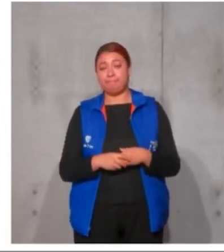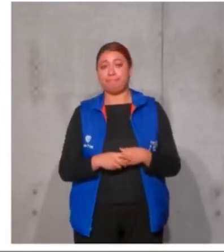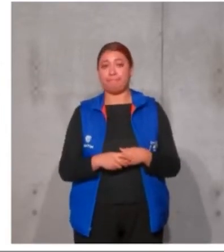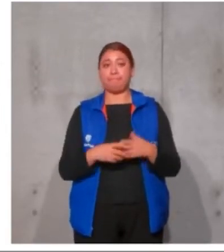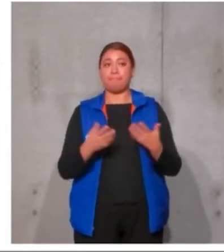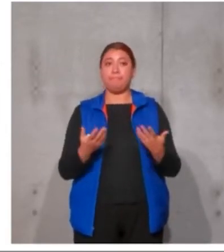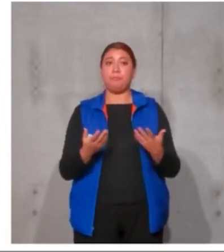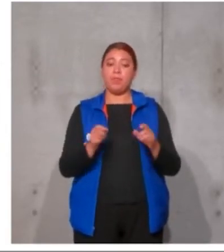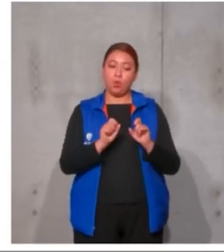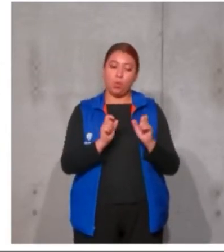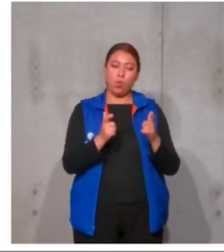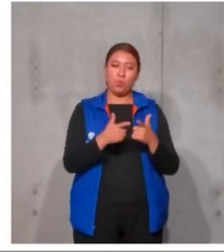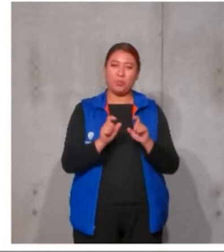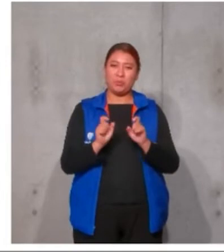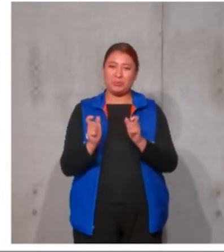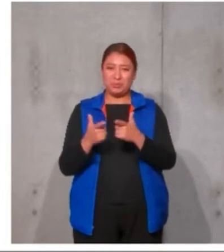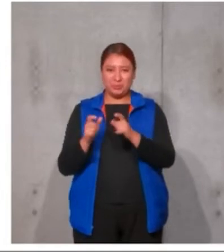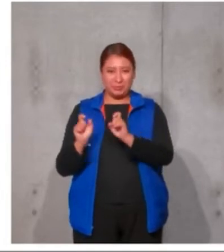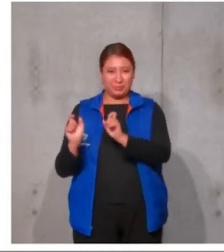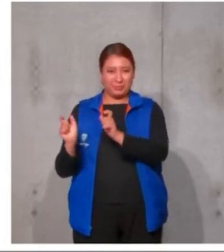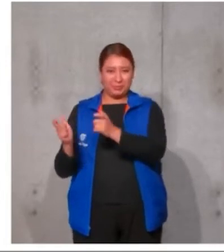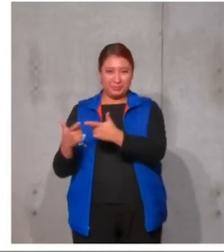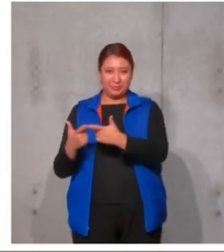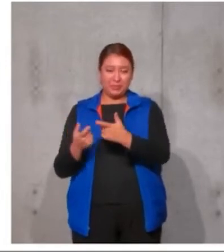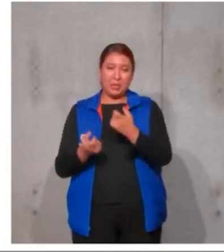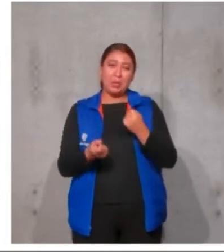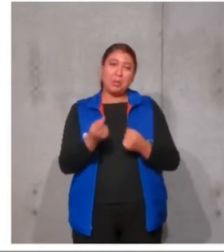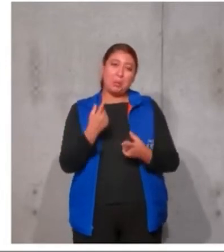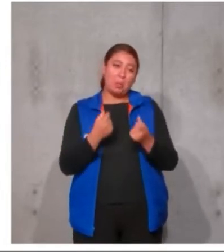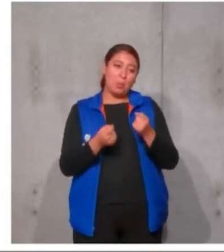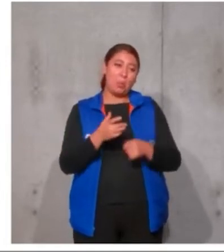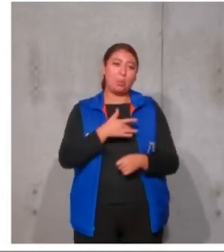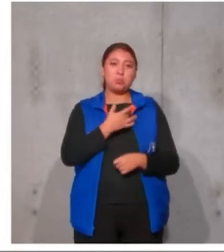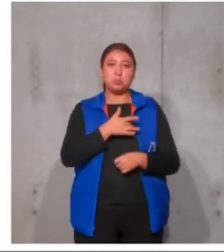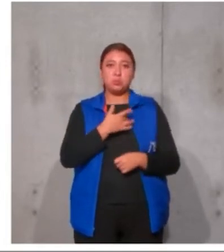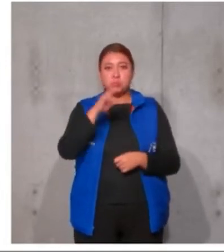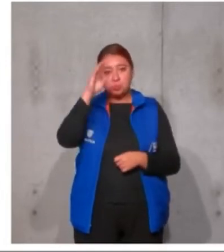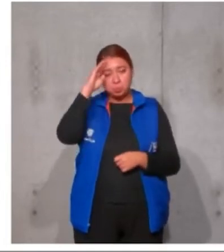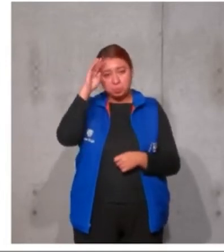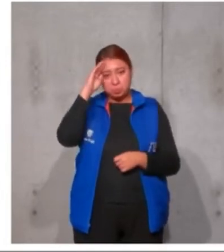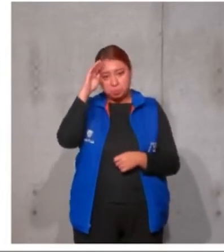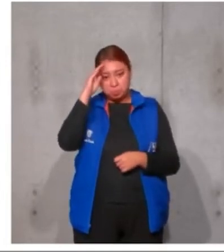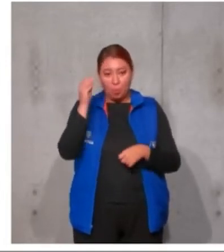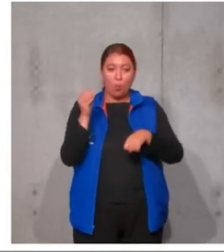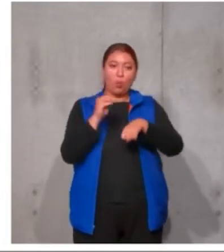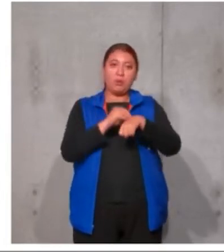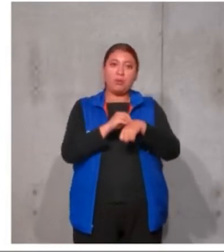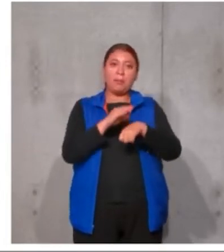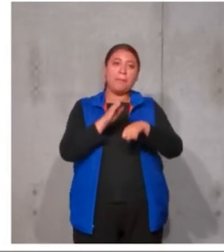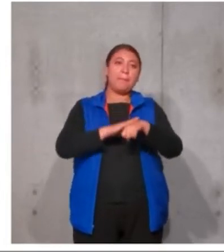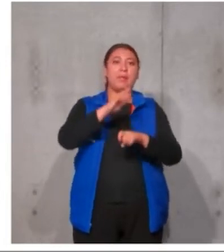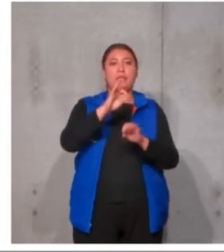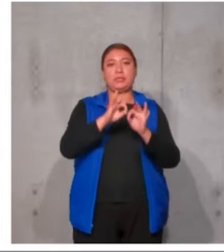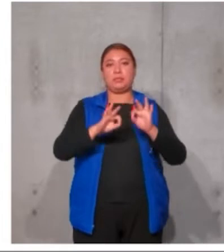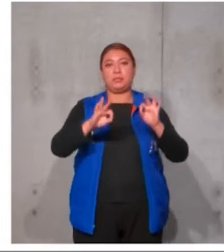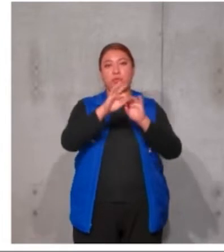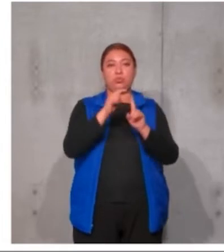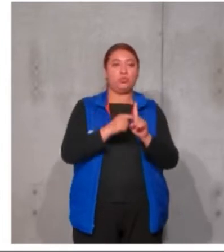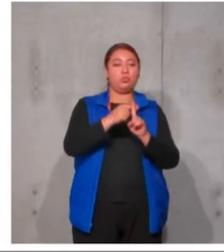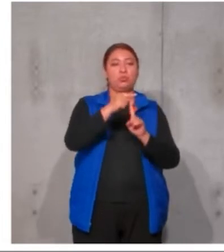damos 5 puntos y hay grupos de interés como los colaboradores que a lo mejor la calidad no sea el de 5 puntos, sino el